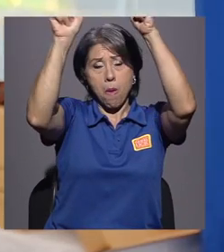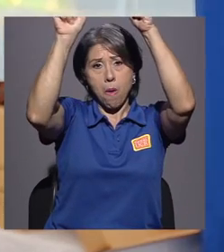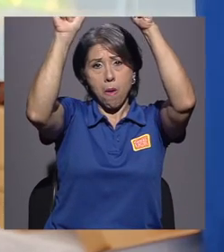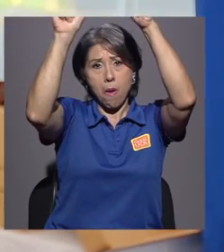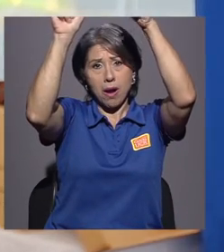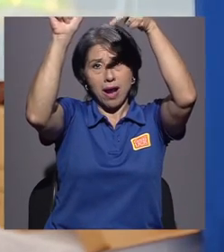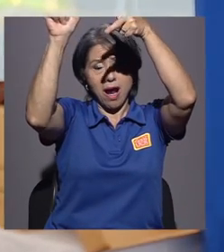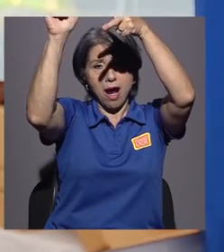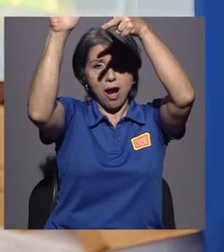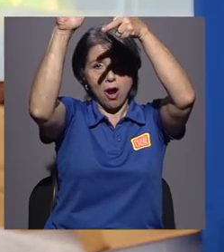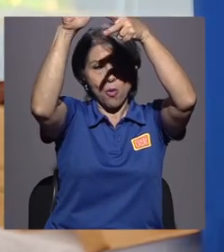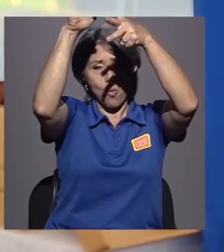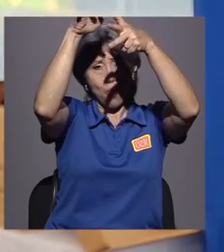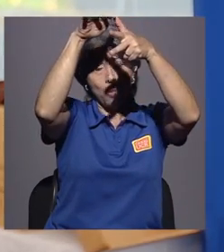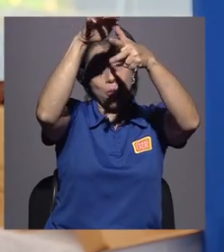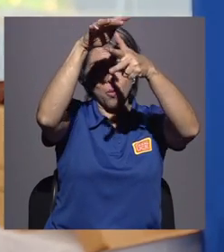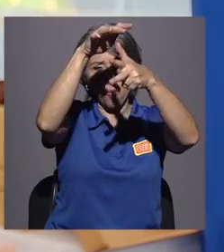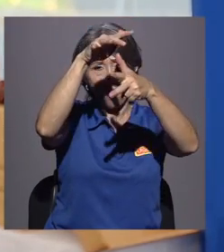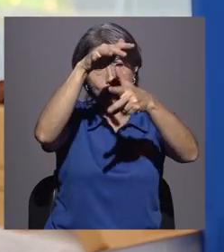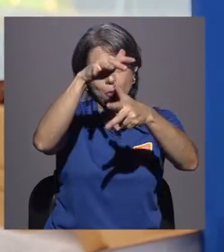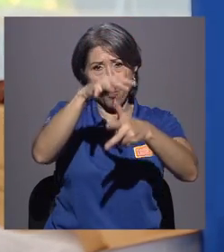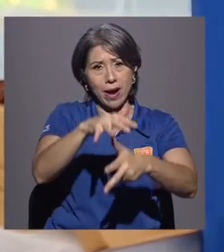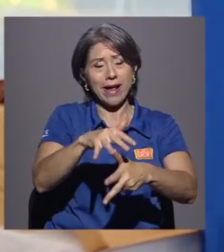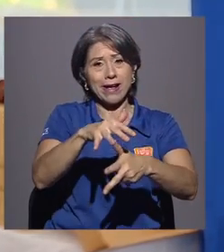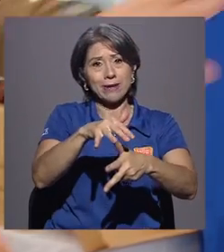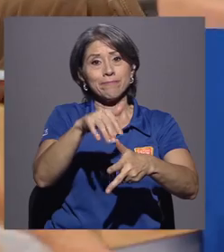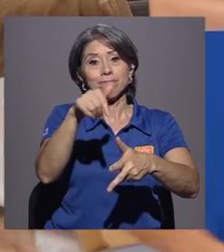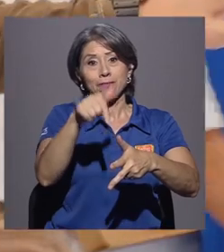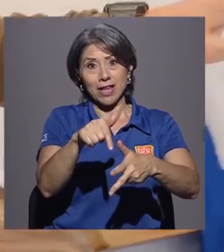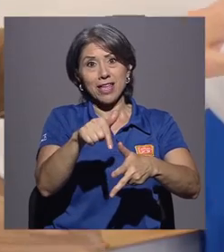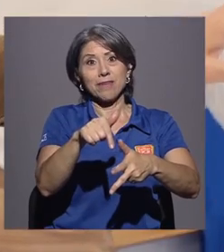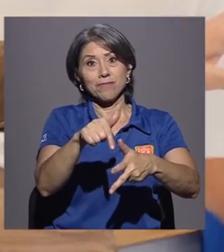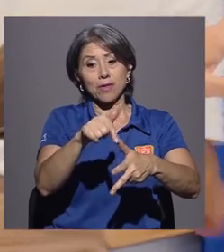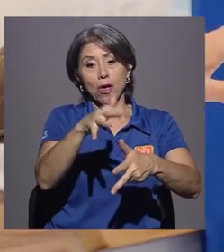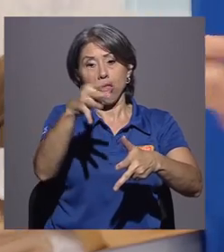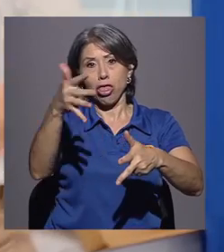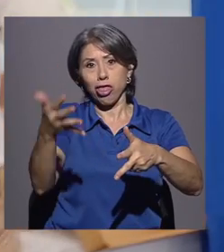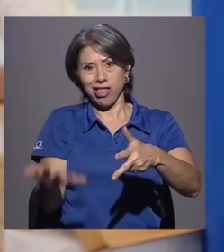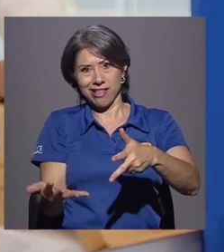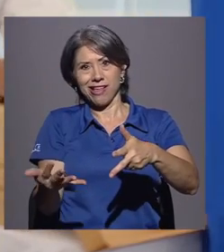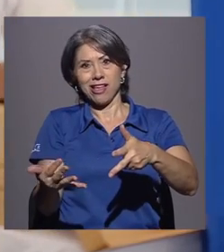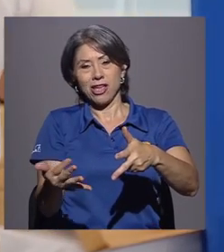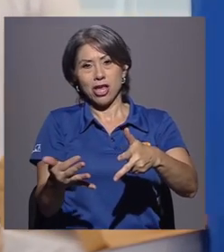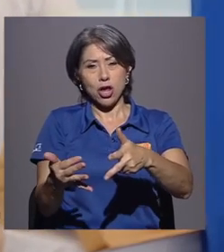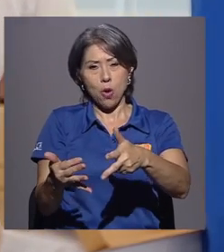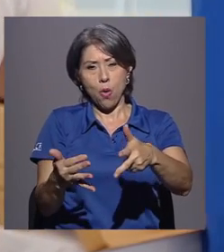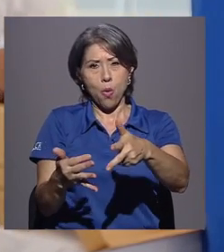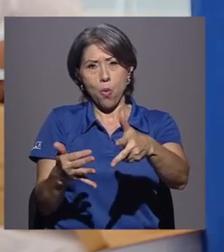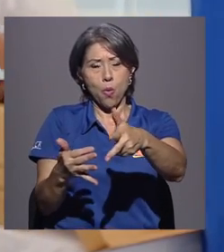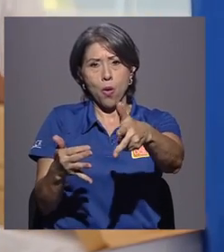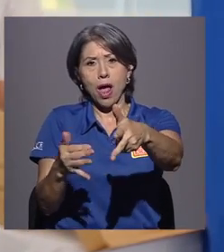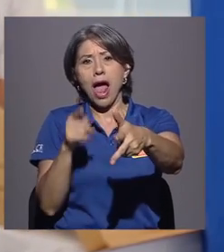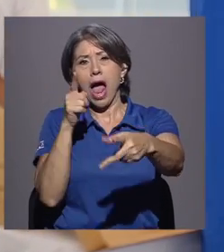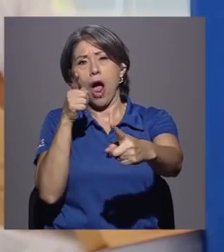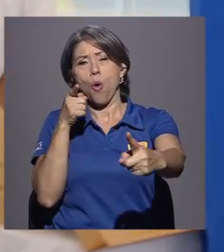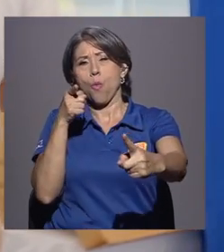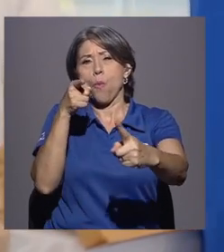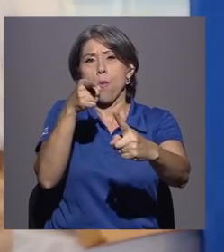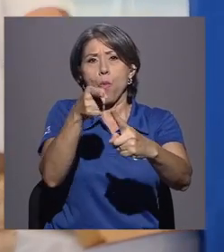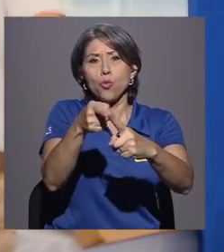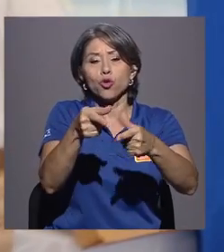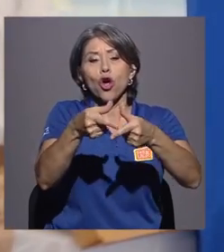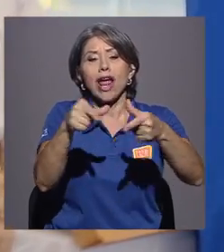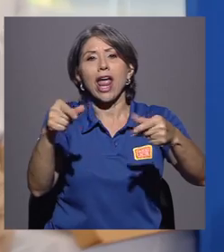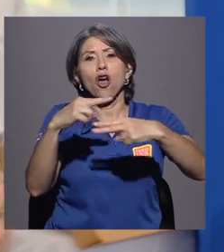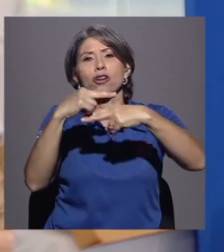con un paracaídas el dispositivo, llega a tierra, se despega del paracaídas y va hacia un punto georreferenciado